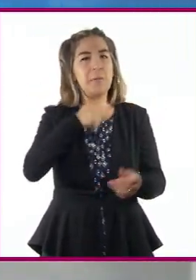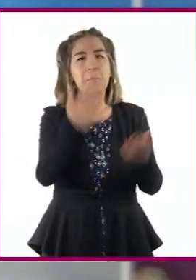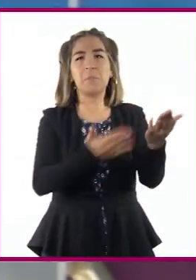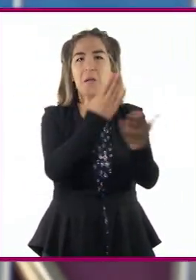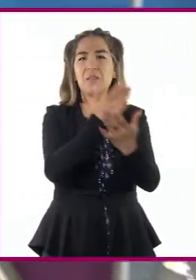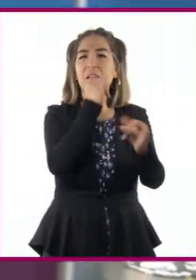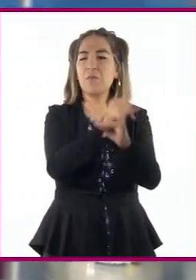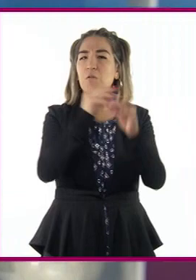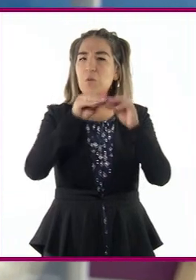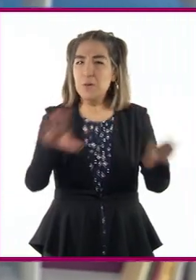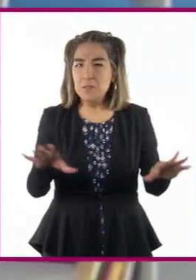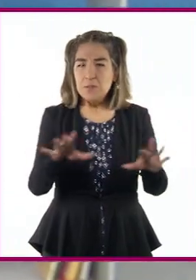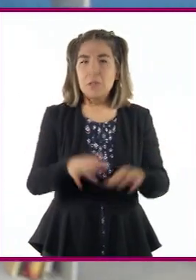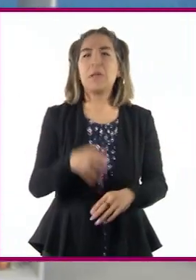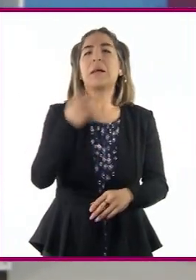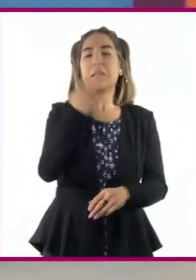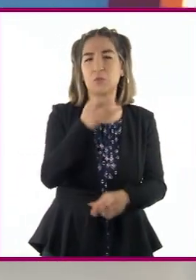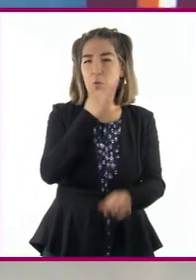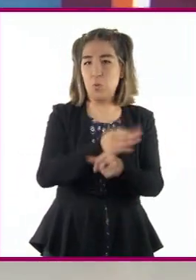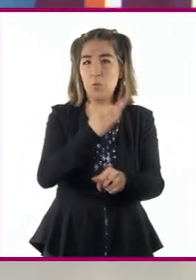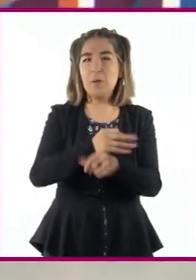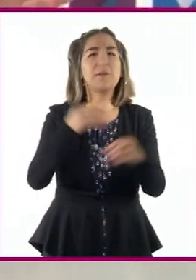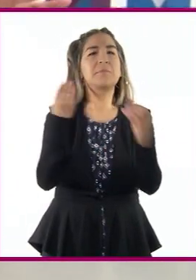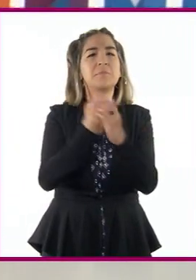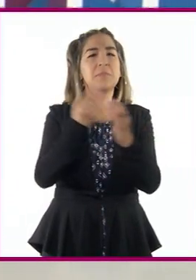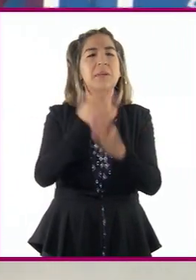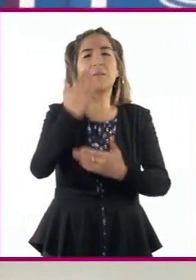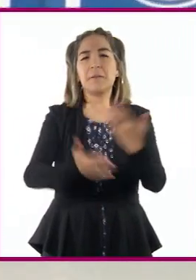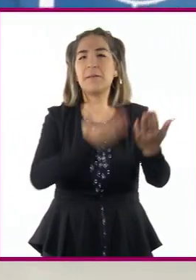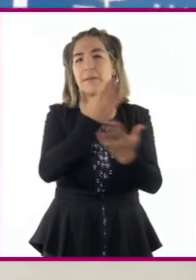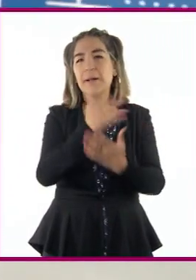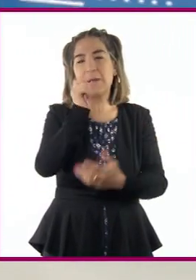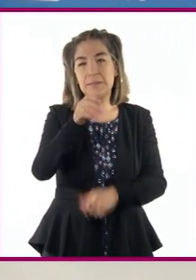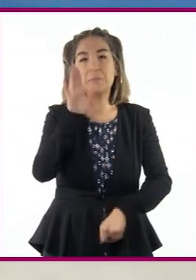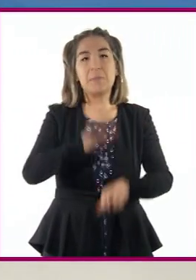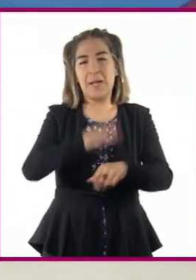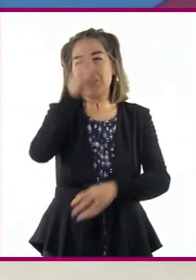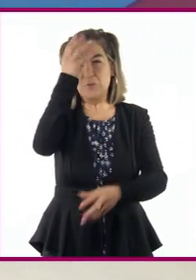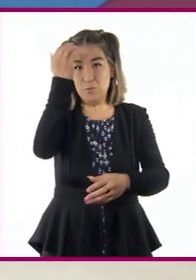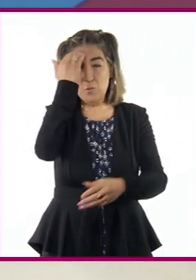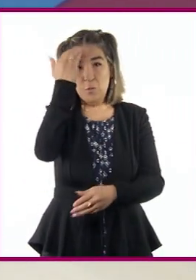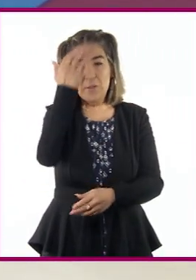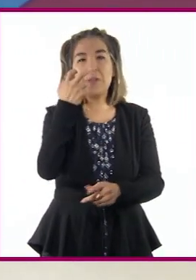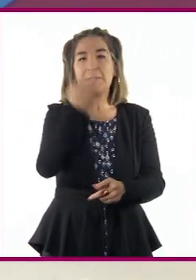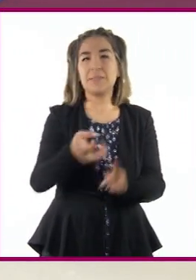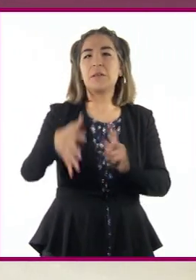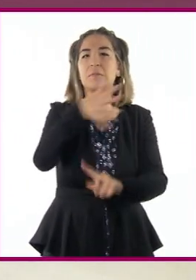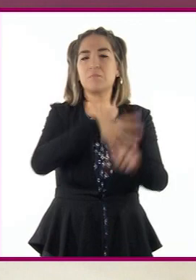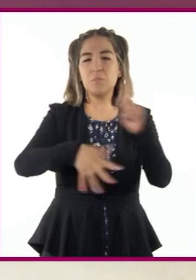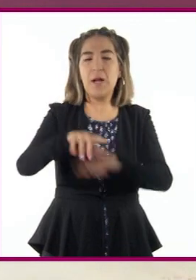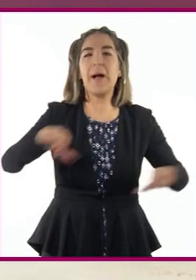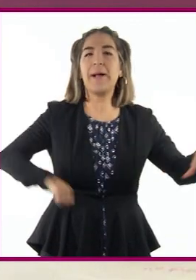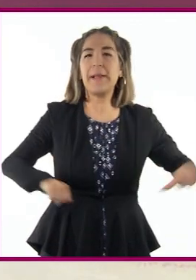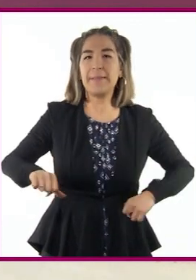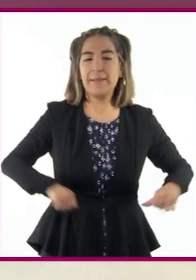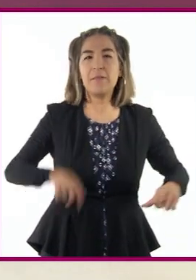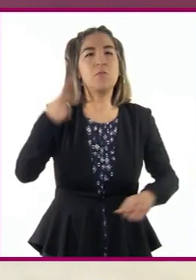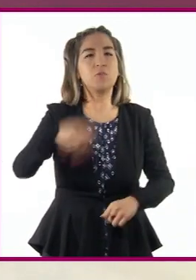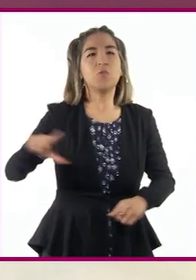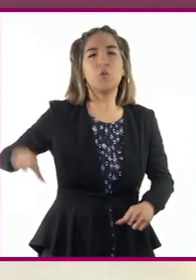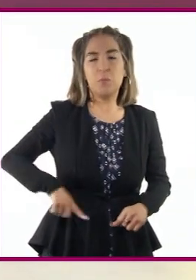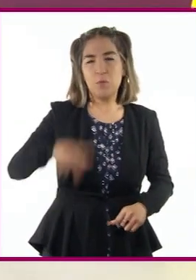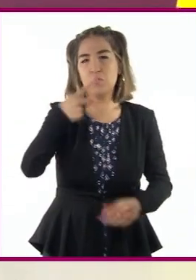El propósito de esta sesión es promover el conocimiento público de las acciones de gobierno como